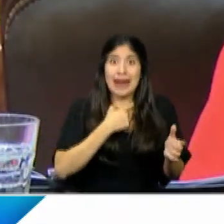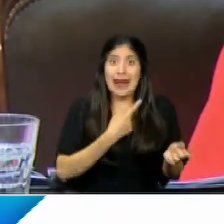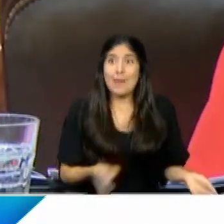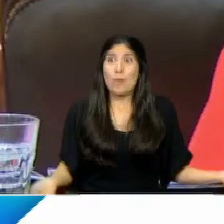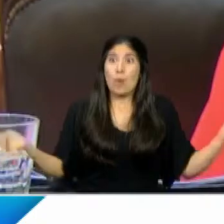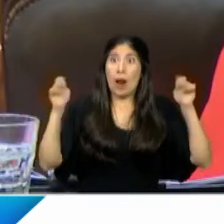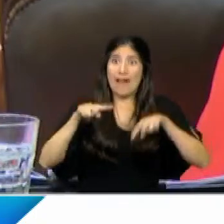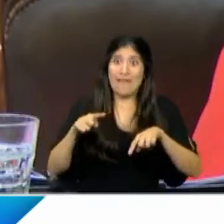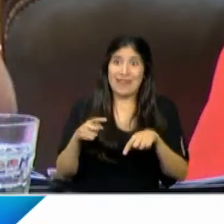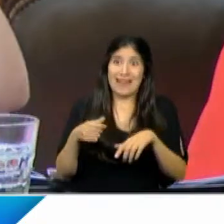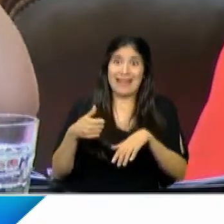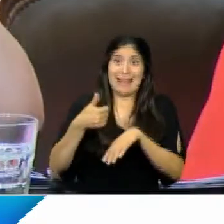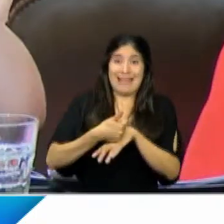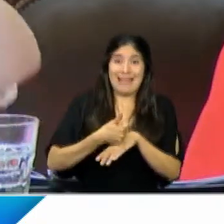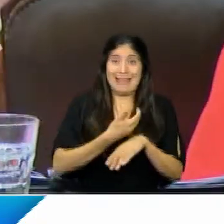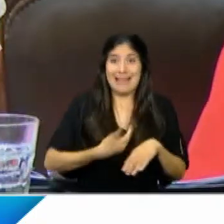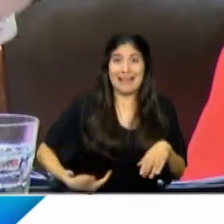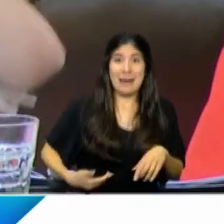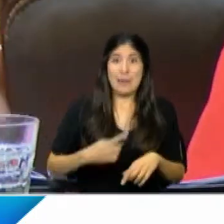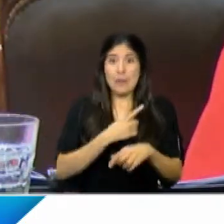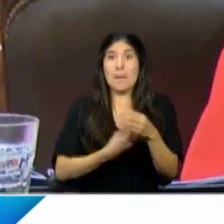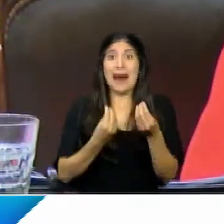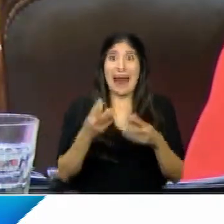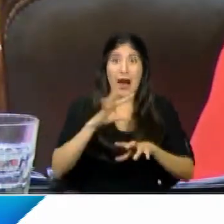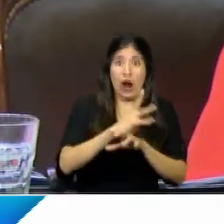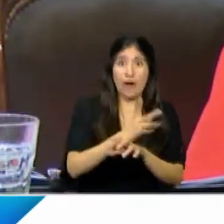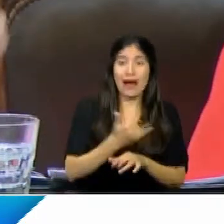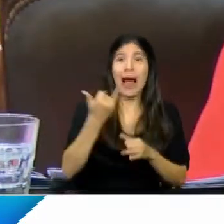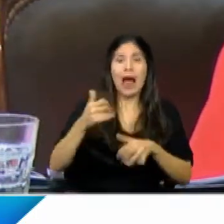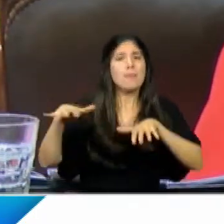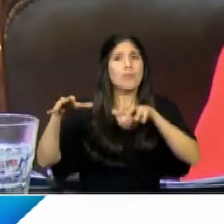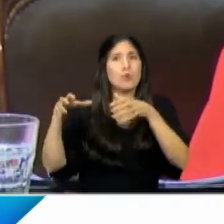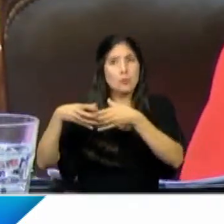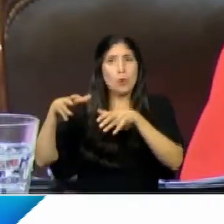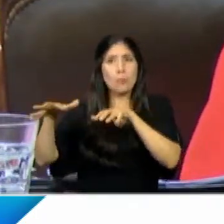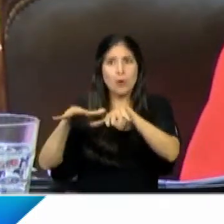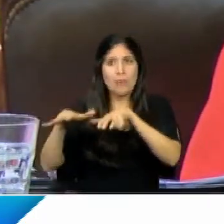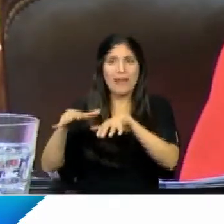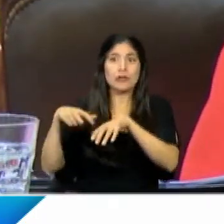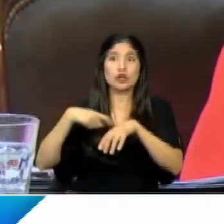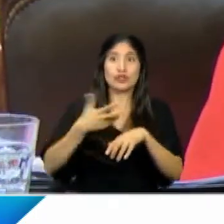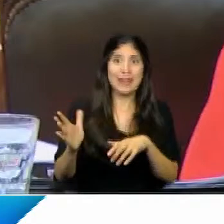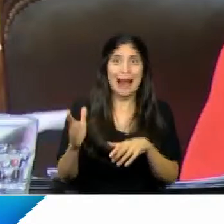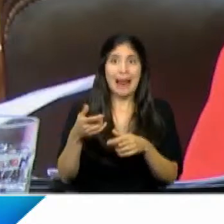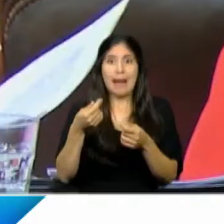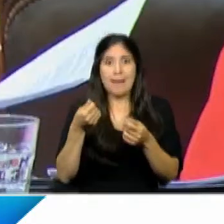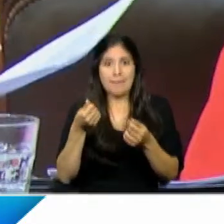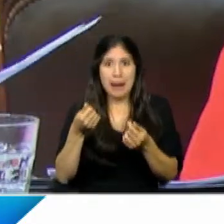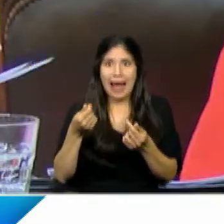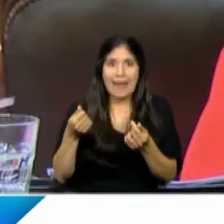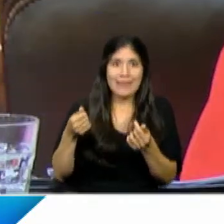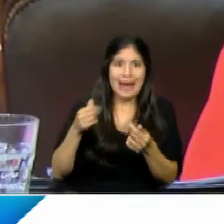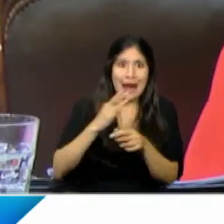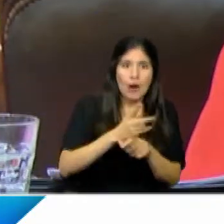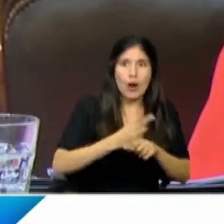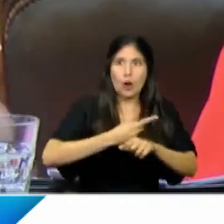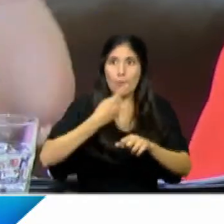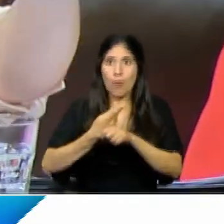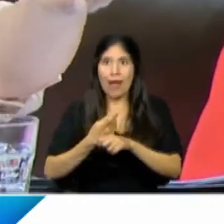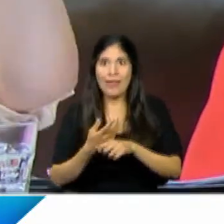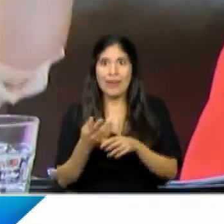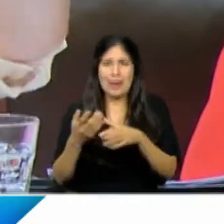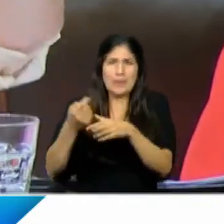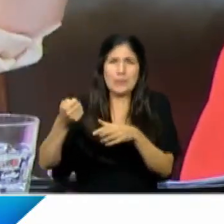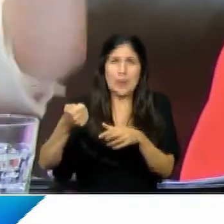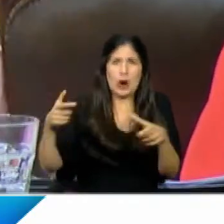robar. Hay movimientos sociales sin plata que ya no pueden extorsionar a la gente y por ende no movilizan a nadie. Hay